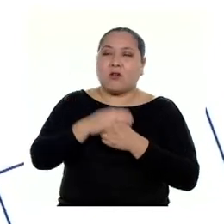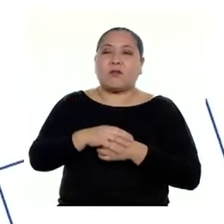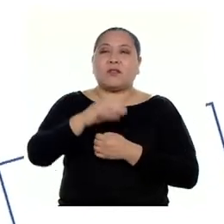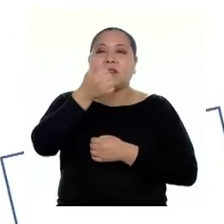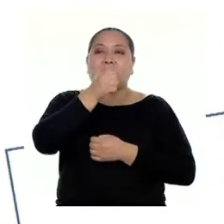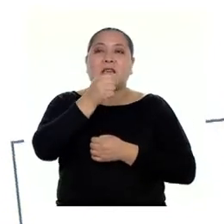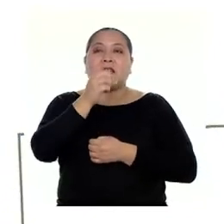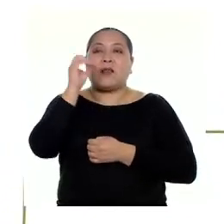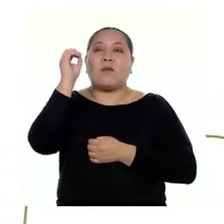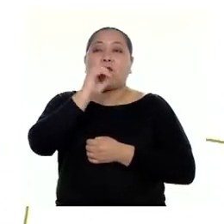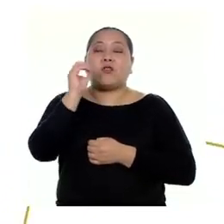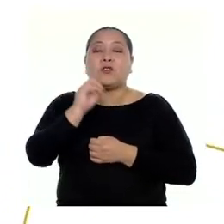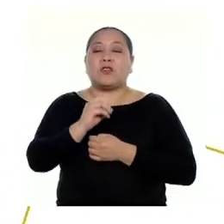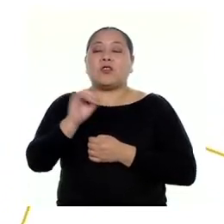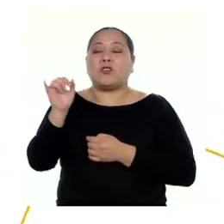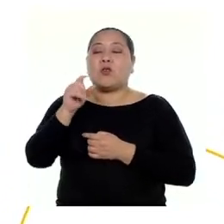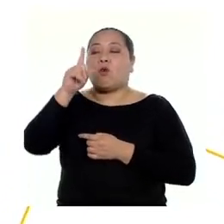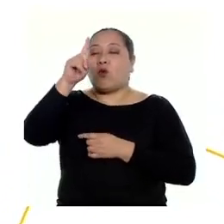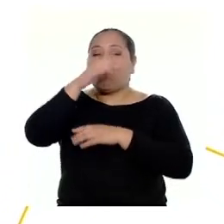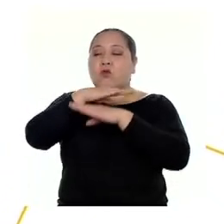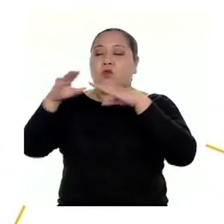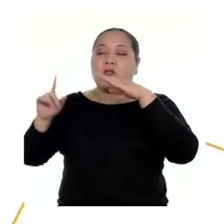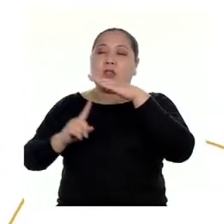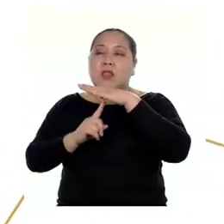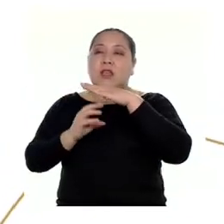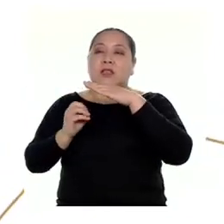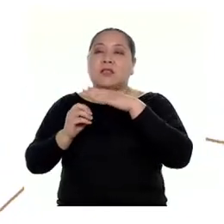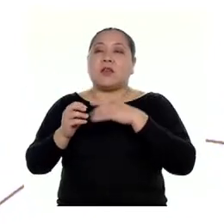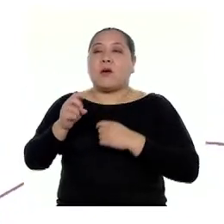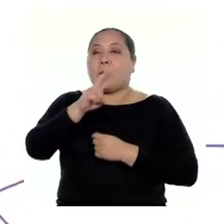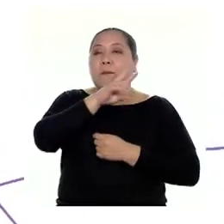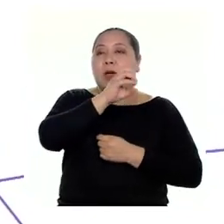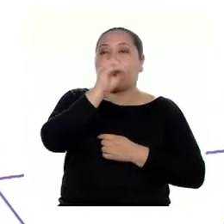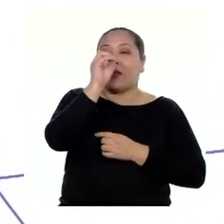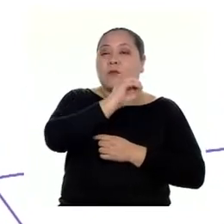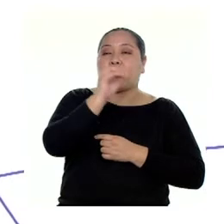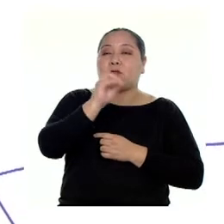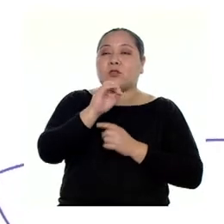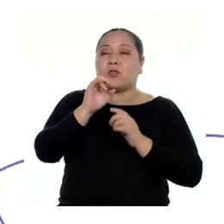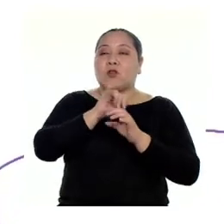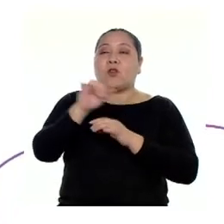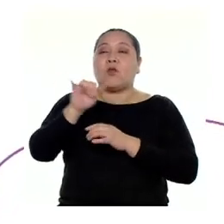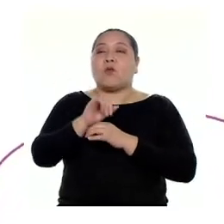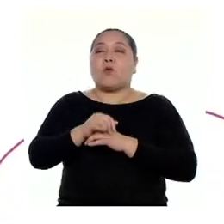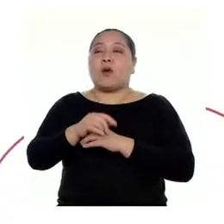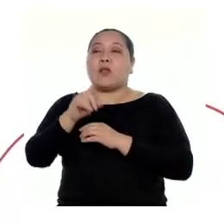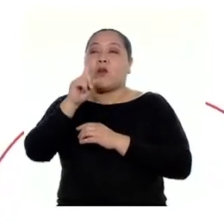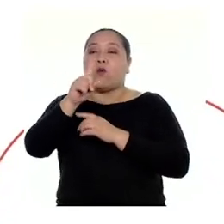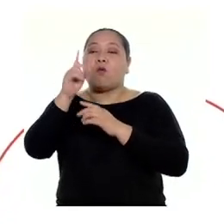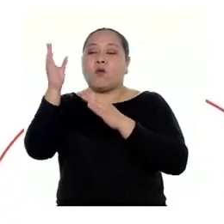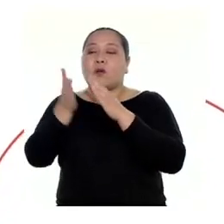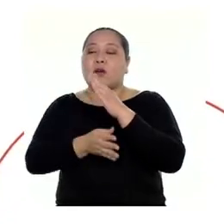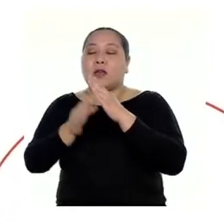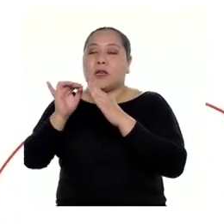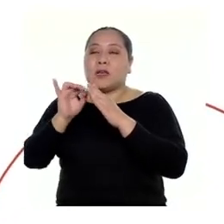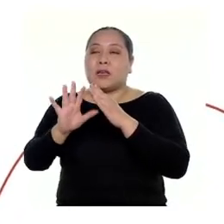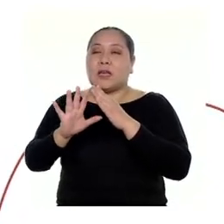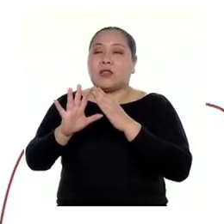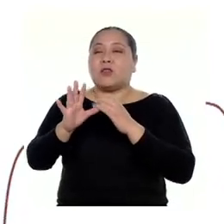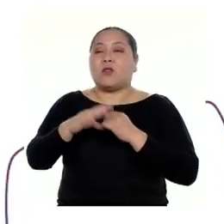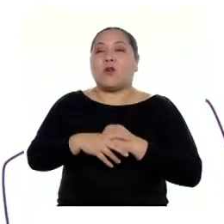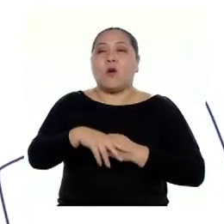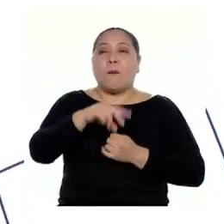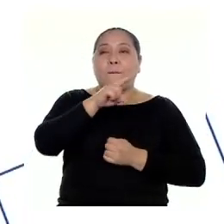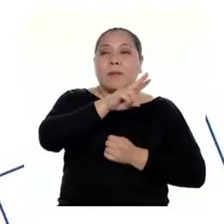es un décimo del total. Por ejemplo, el 20% equivaldría a un quinto, el 25